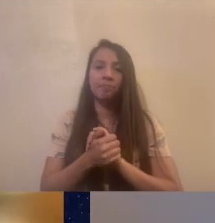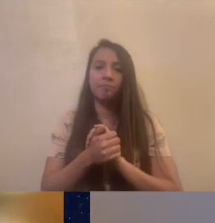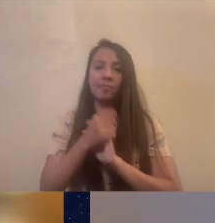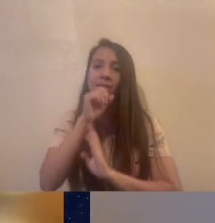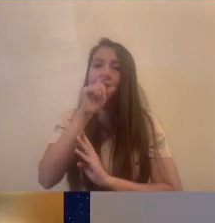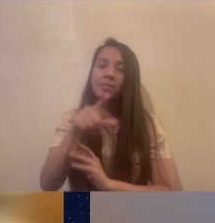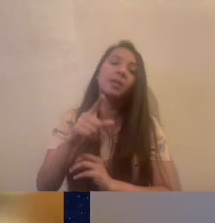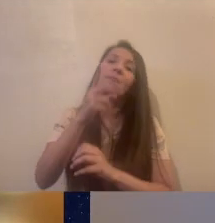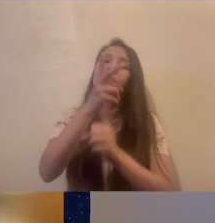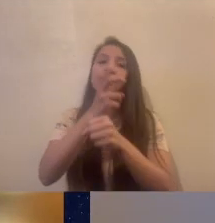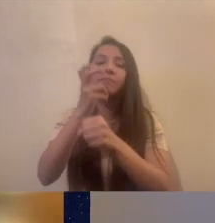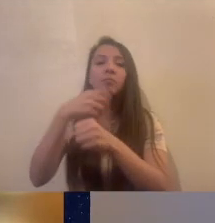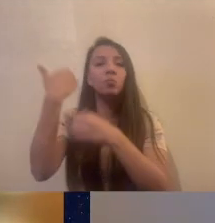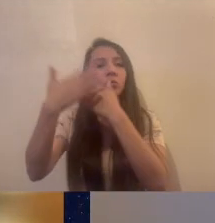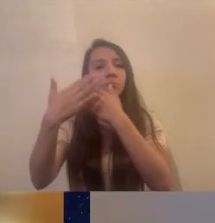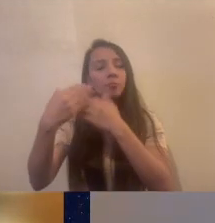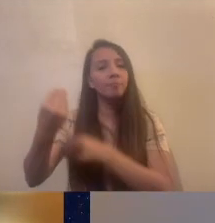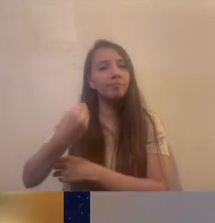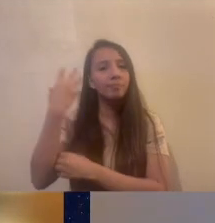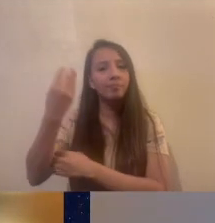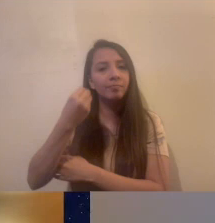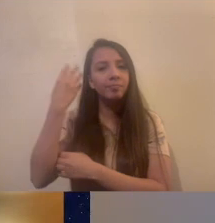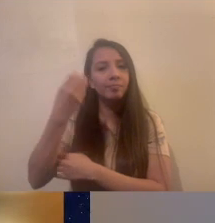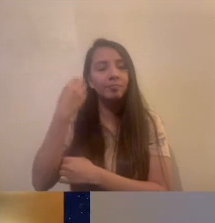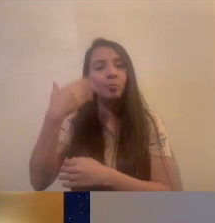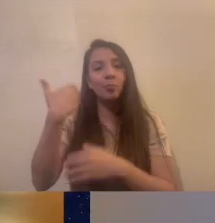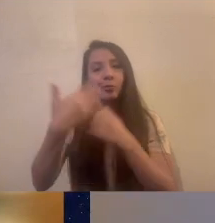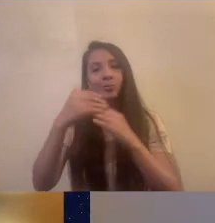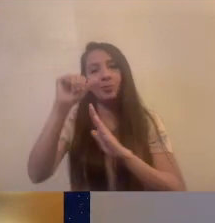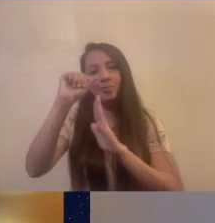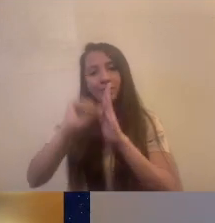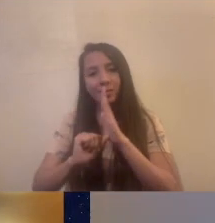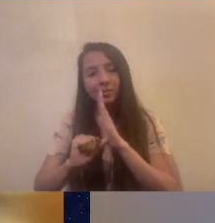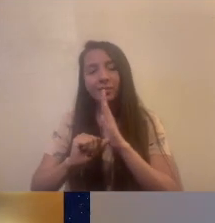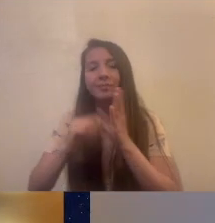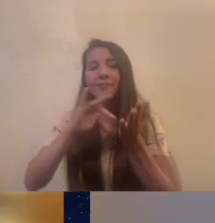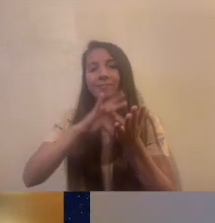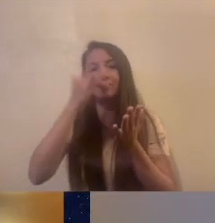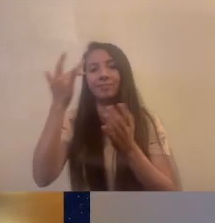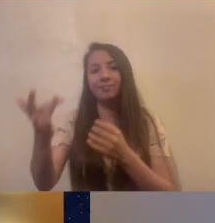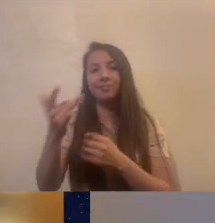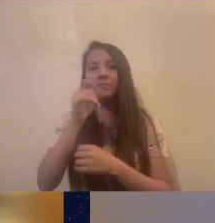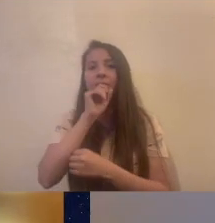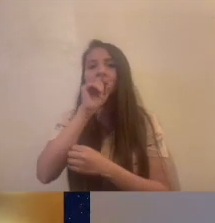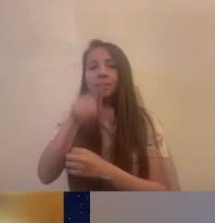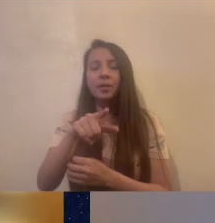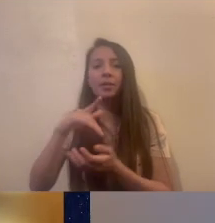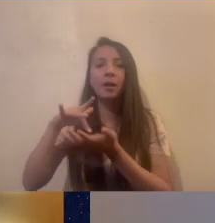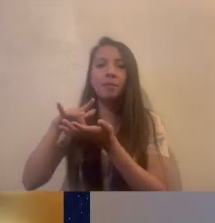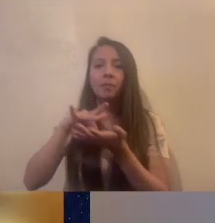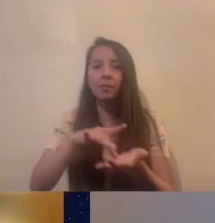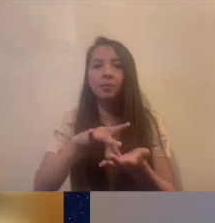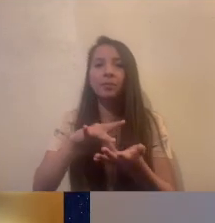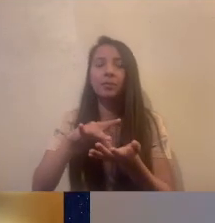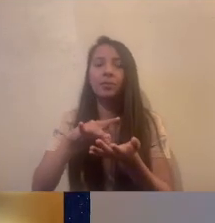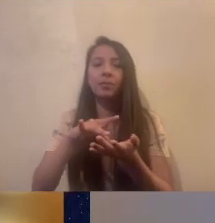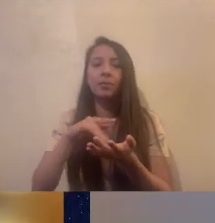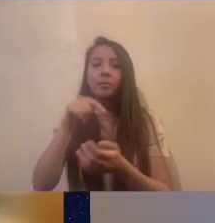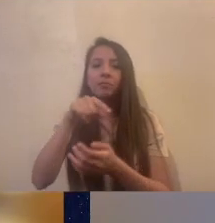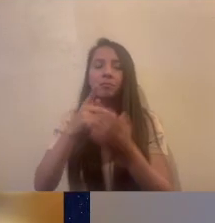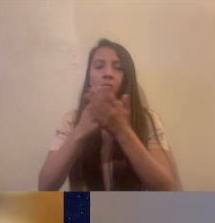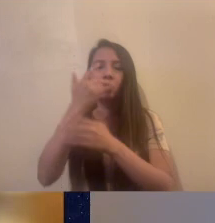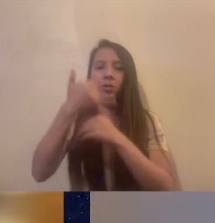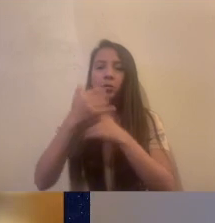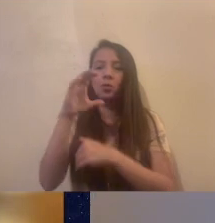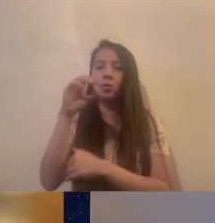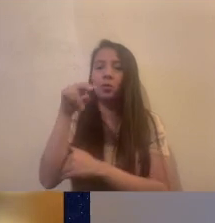despedimos, también invitándolos a la próxima charla el próximo mes. Gracias también al apoyo, porque